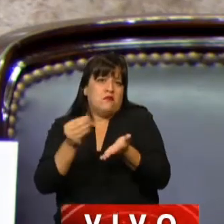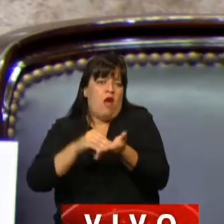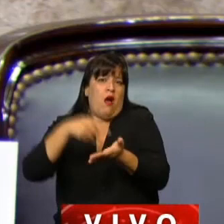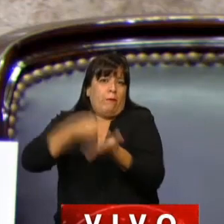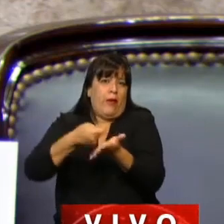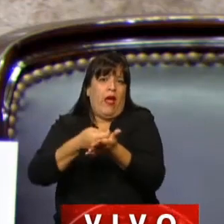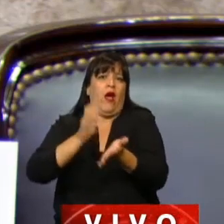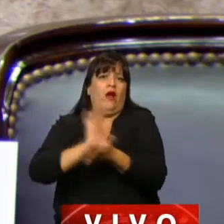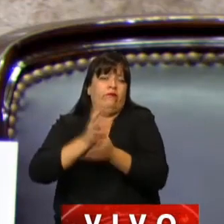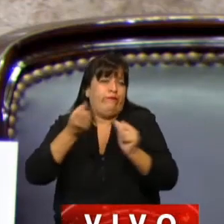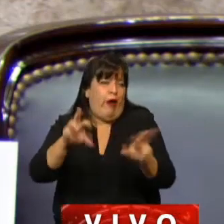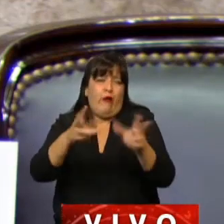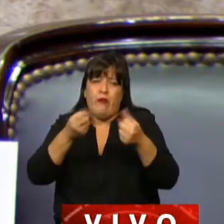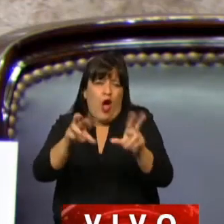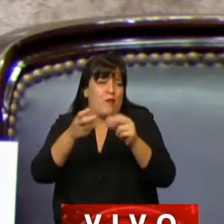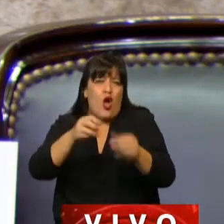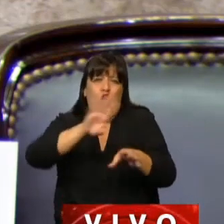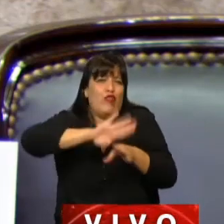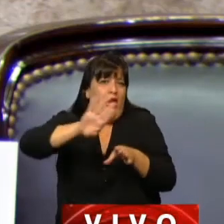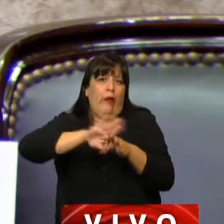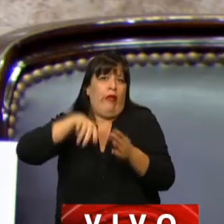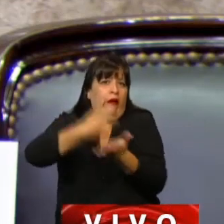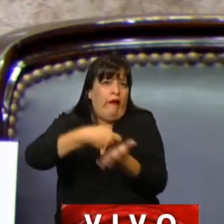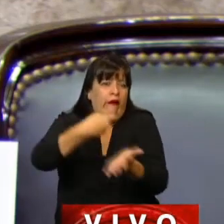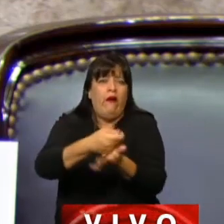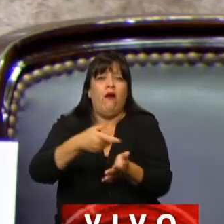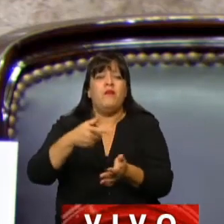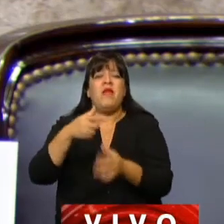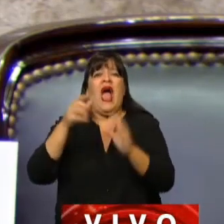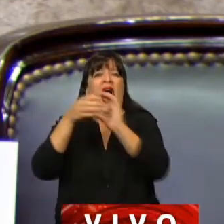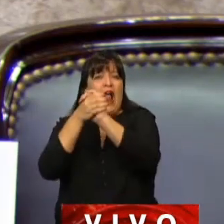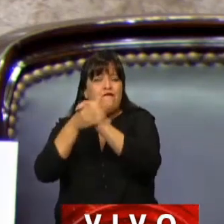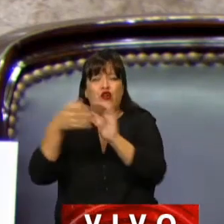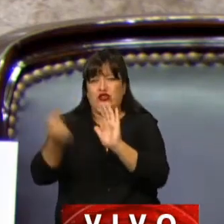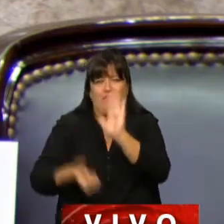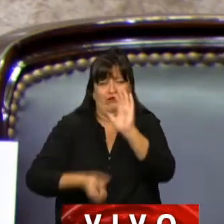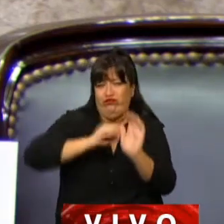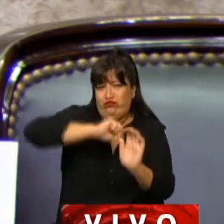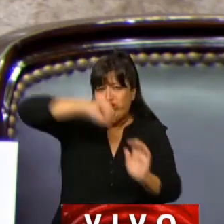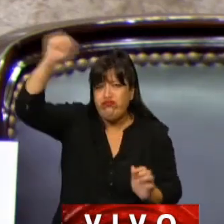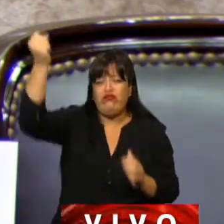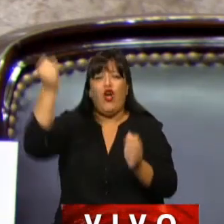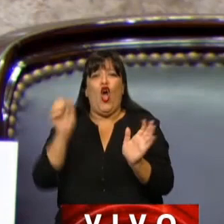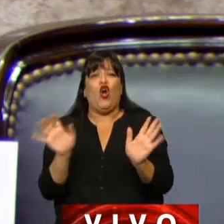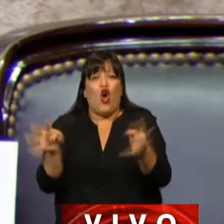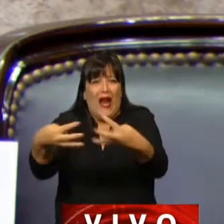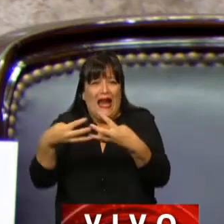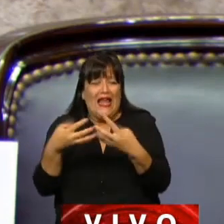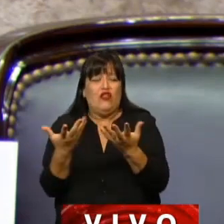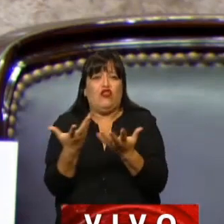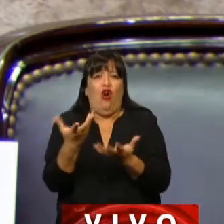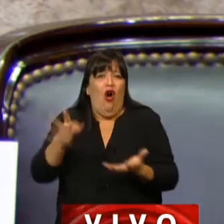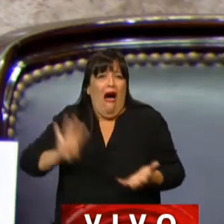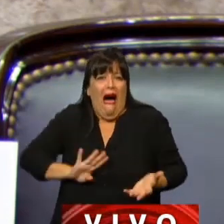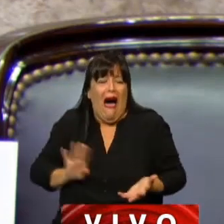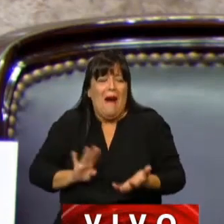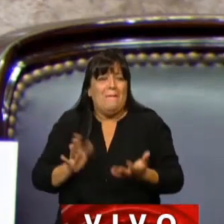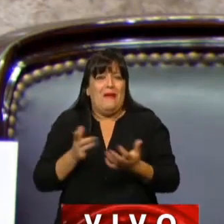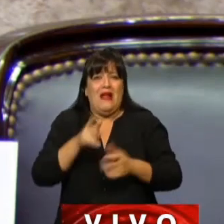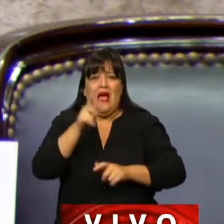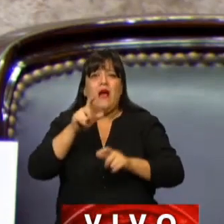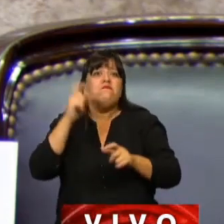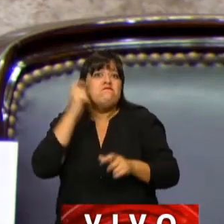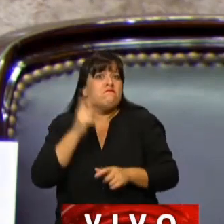deuda. La hiperinflación de Alfonsín, el corralito, la desocupación y el hambre que terminó con los ciclos de